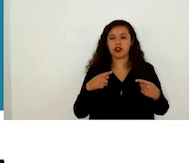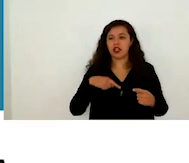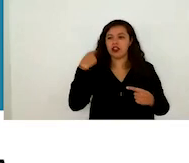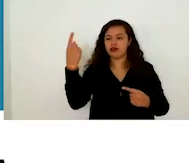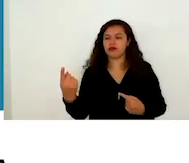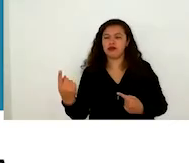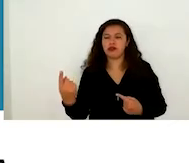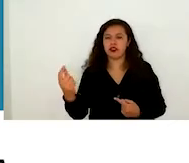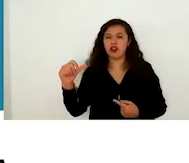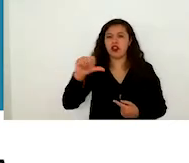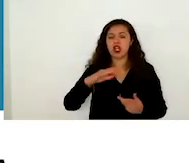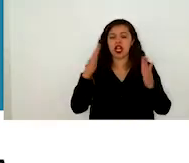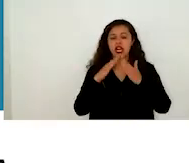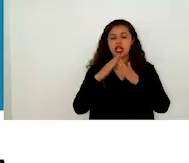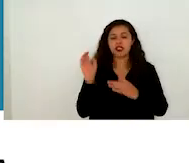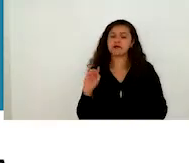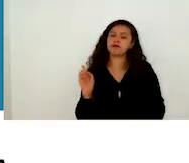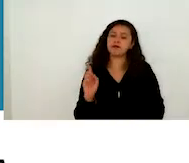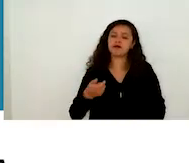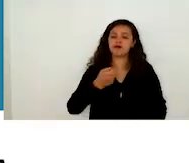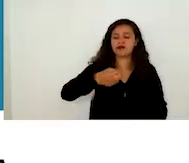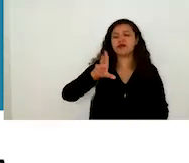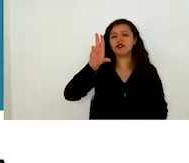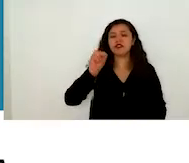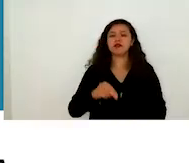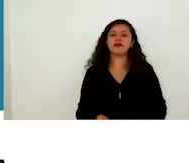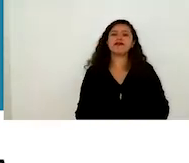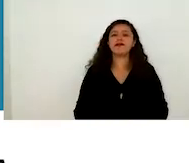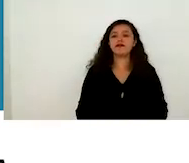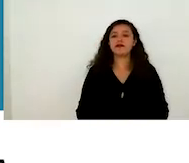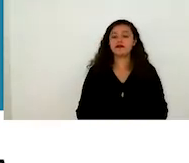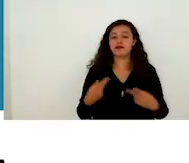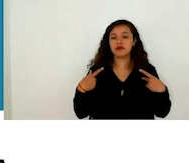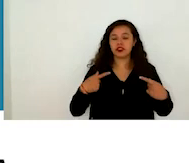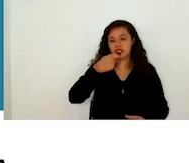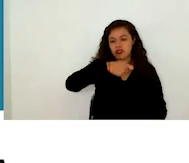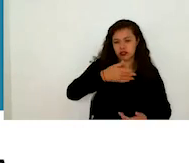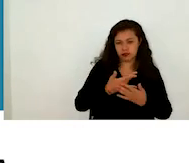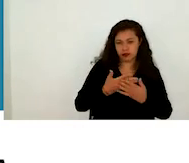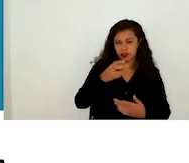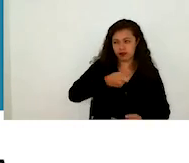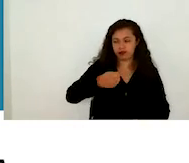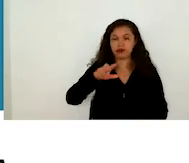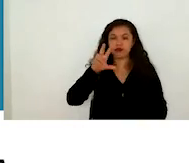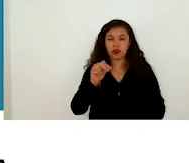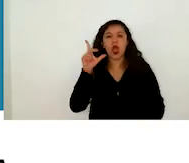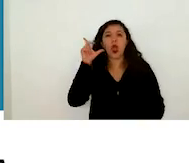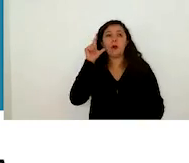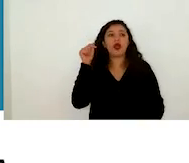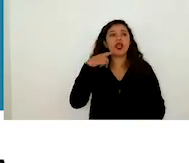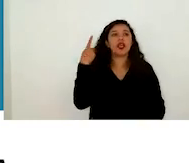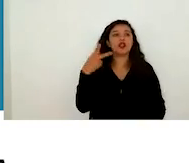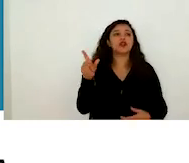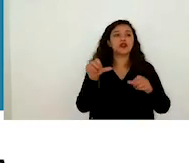hoy cuando lleguen a casa no saluden no será la persona que nos espera o mañana cuando lleguen a su